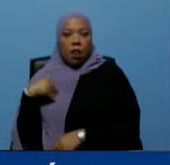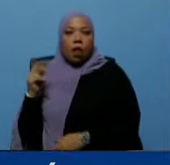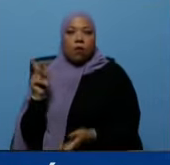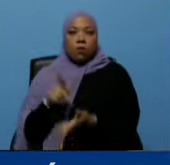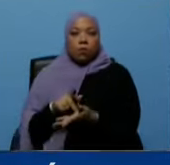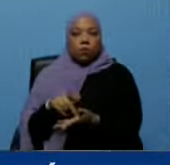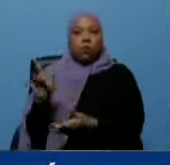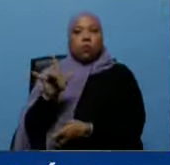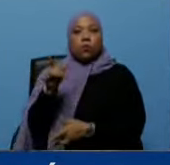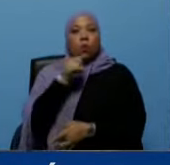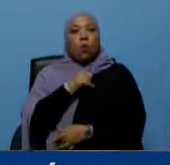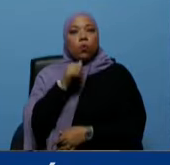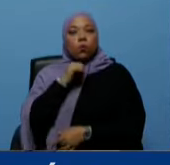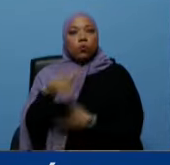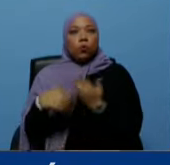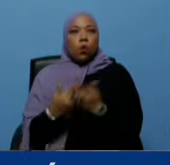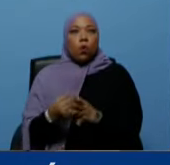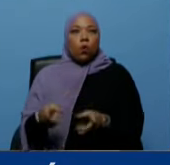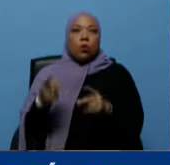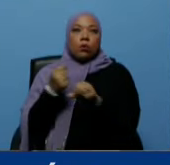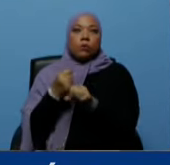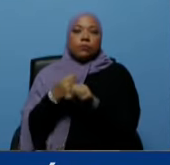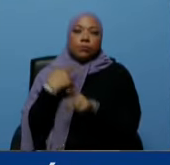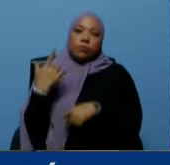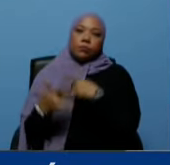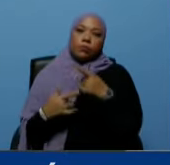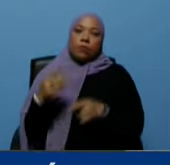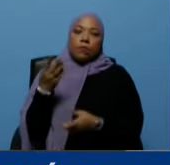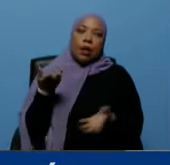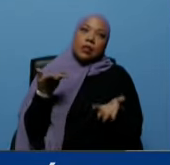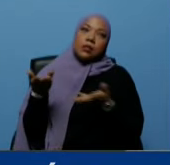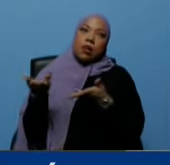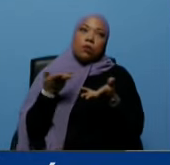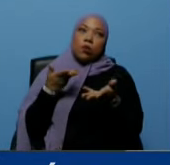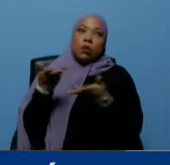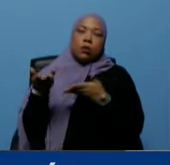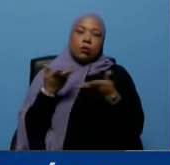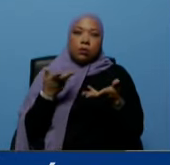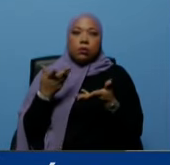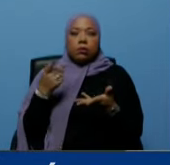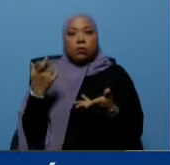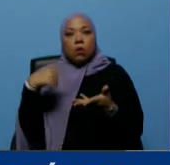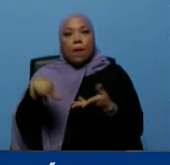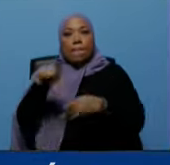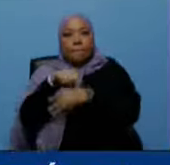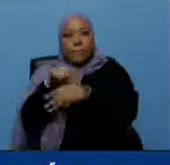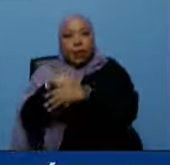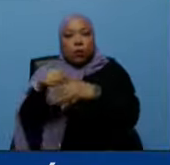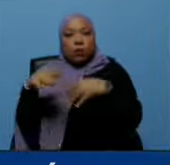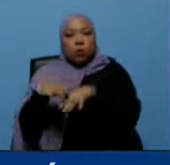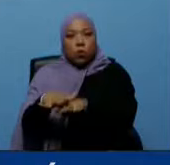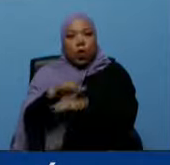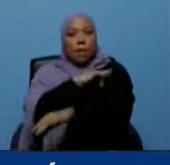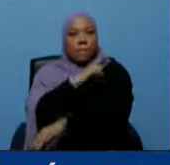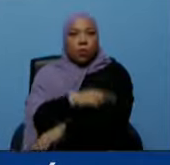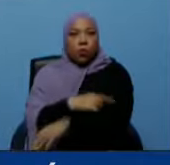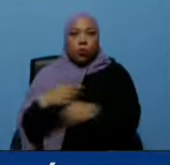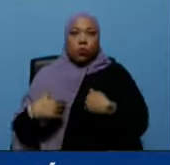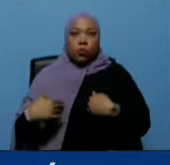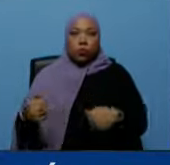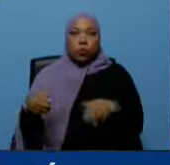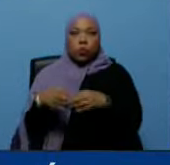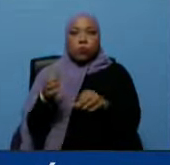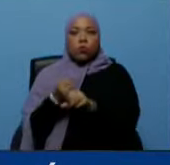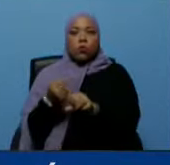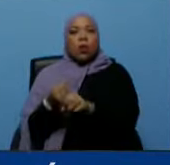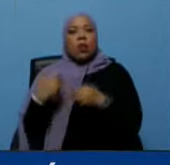estamos, recibiendo con orgullo este gran servicio que la parte médica del Poder Popular y los equipos